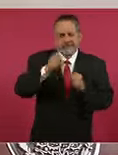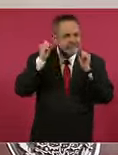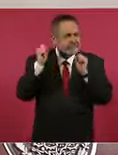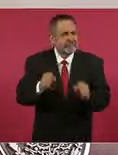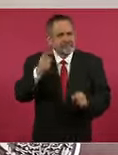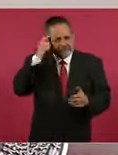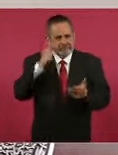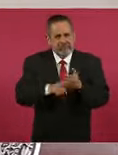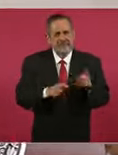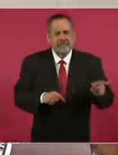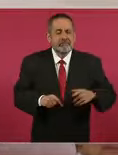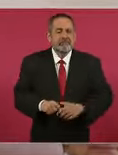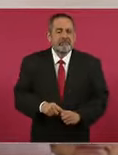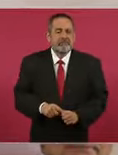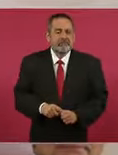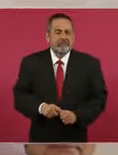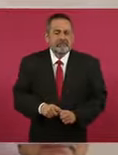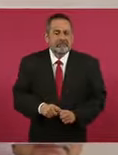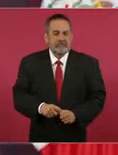No fueron